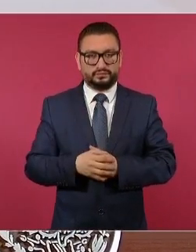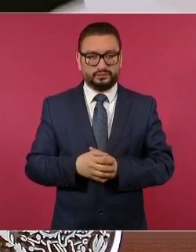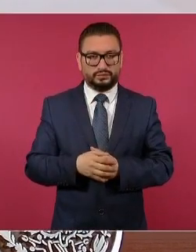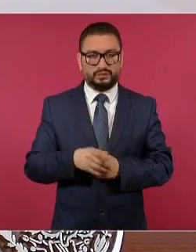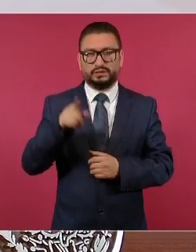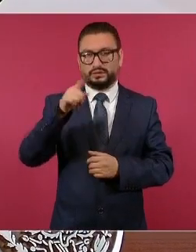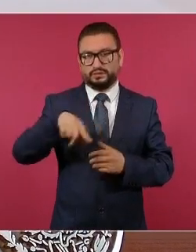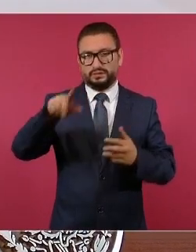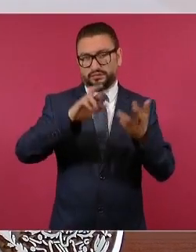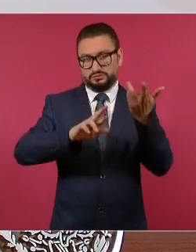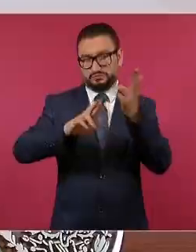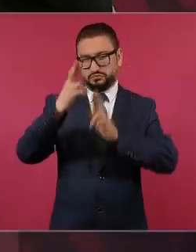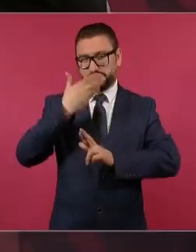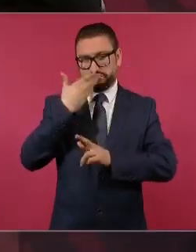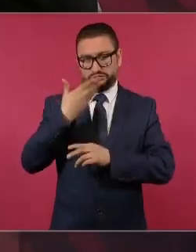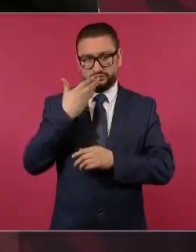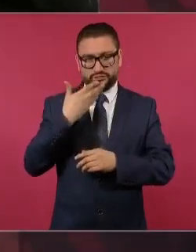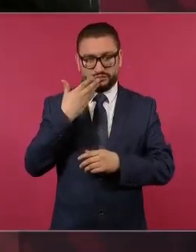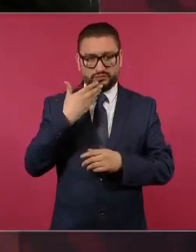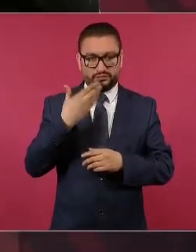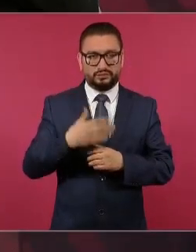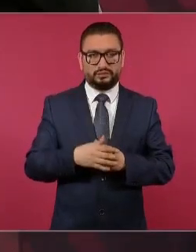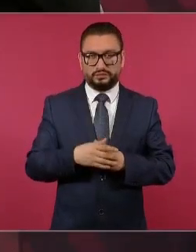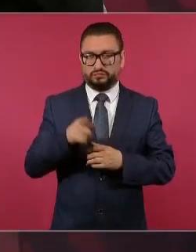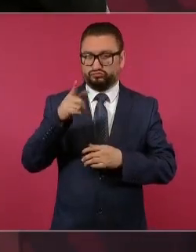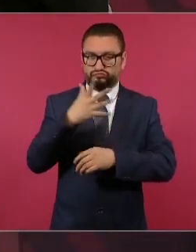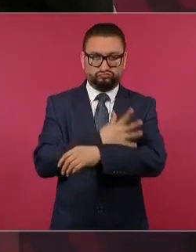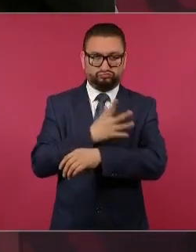los revolucionarios más íntegros,